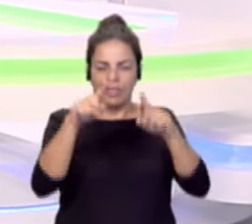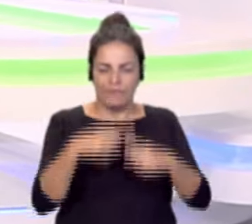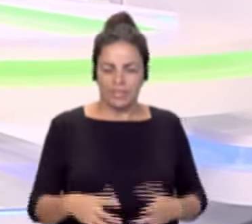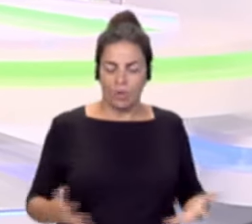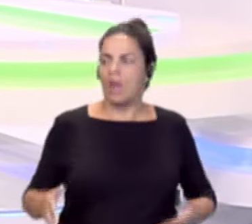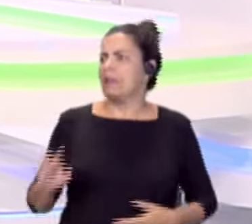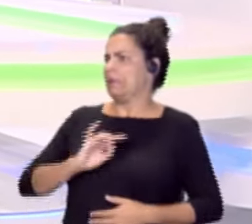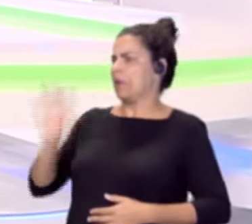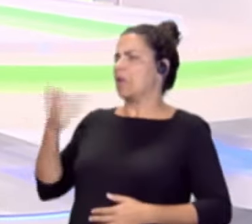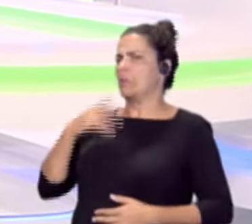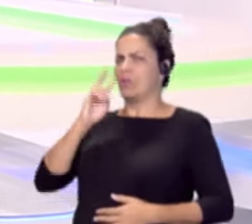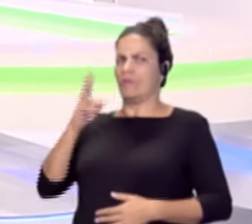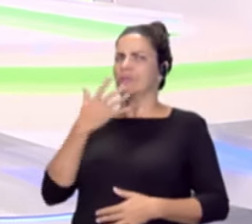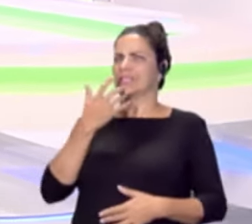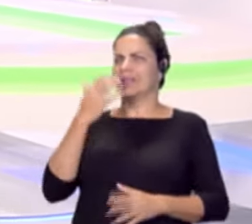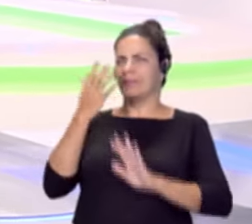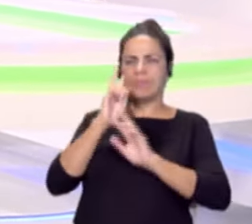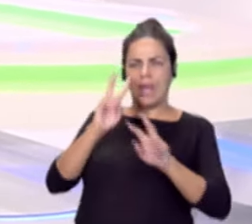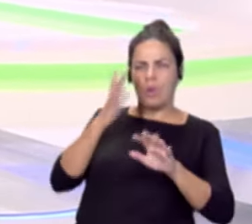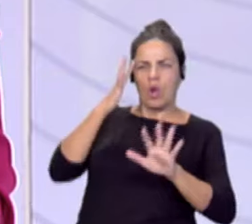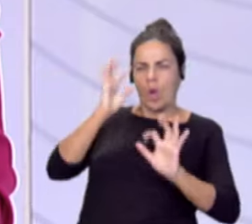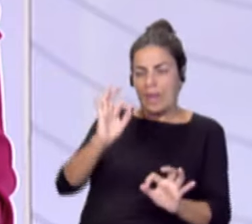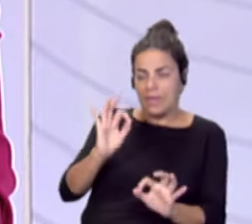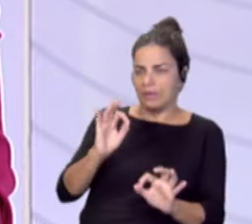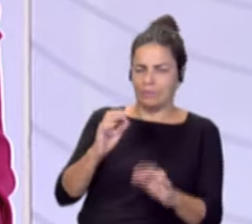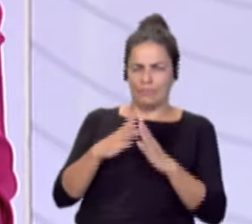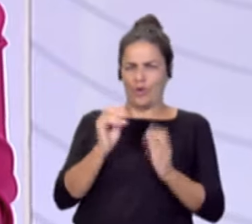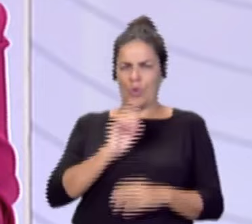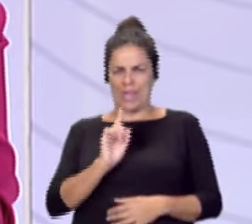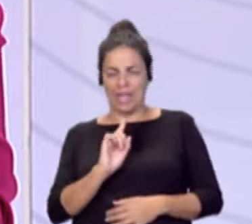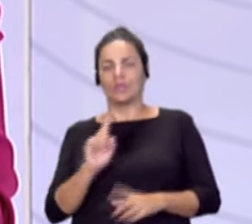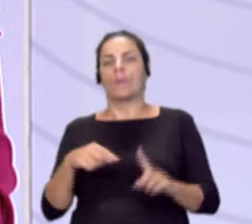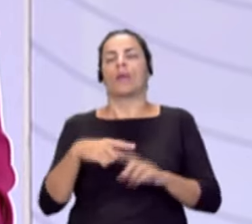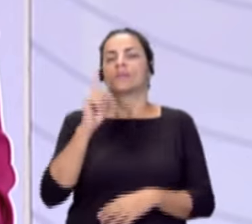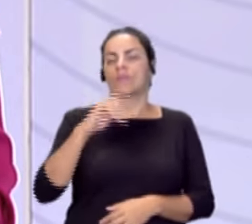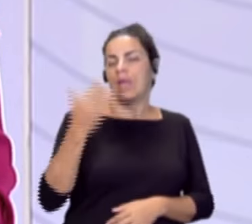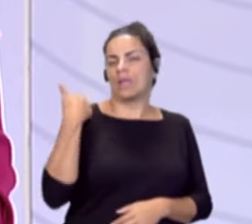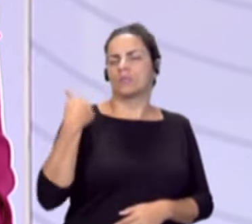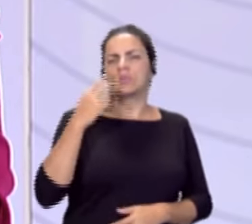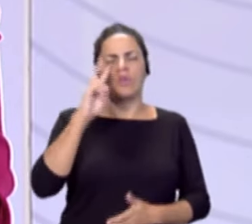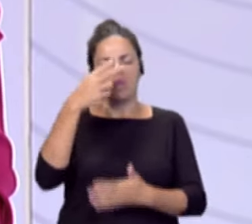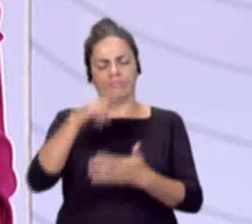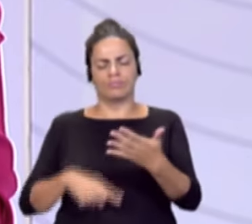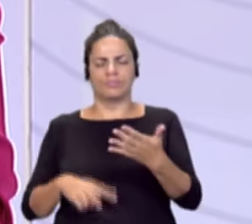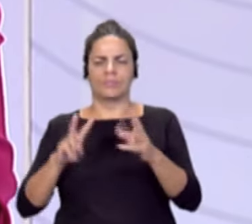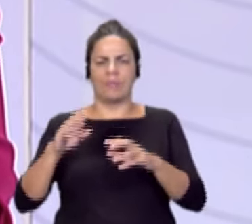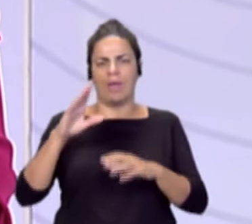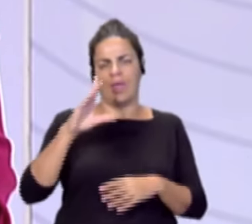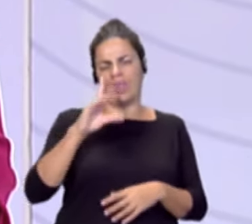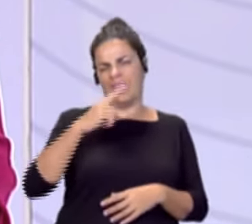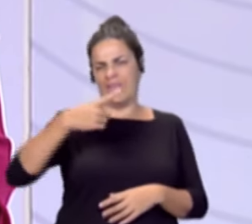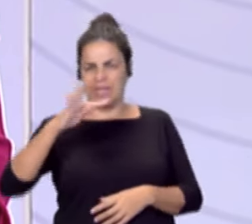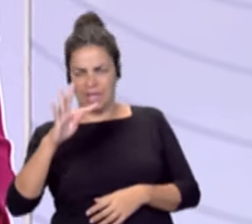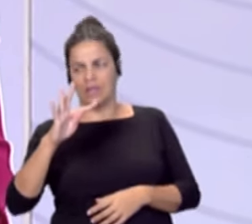no se entiende. Y luego aparte, yo me pregunto, yo hace tiempo leí un reportaje sobre la DGT y la DGT